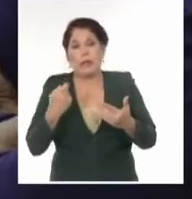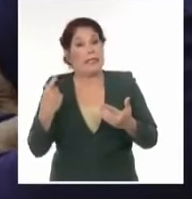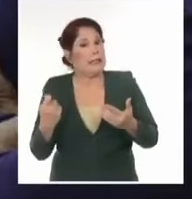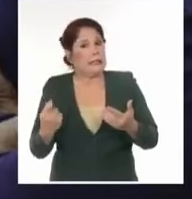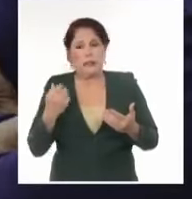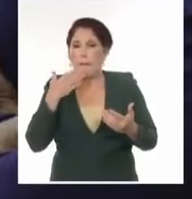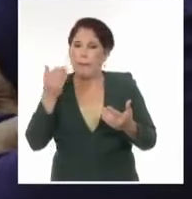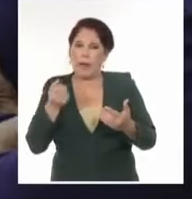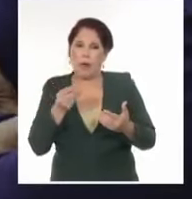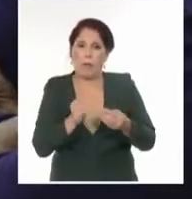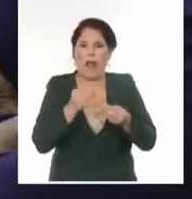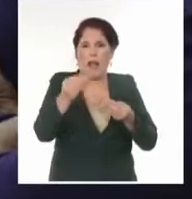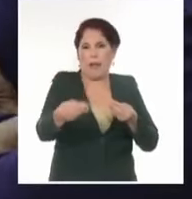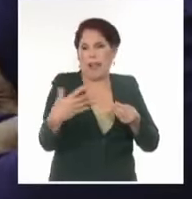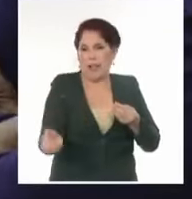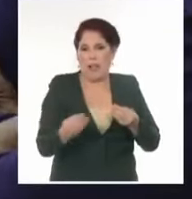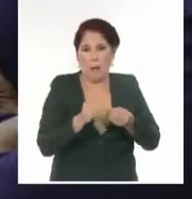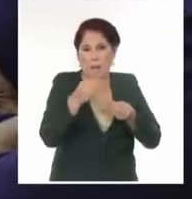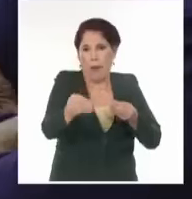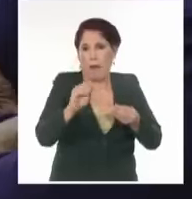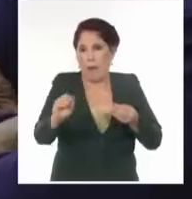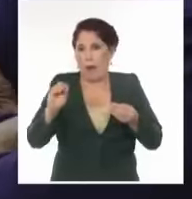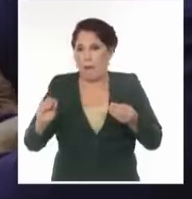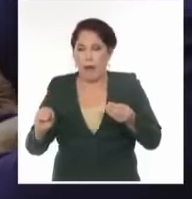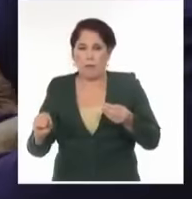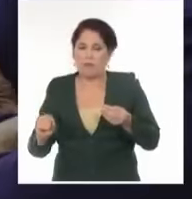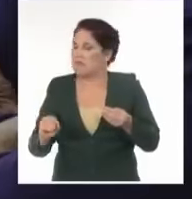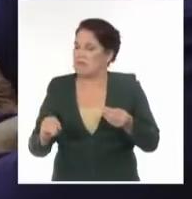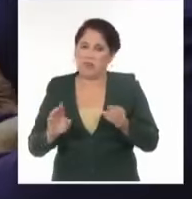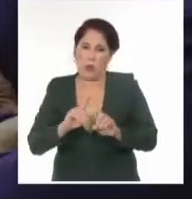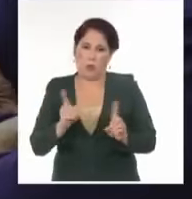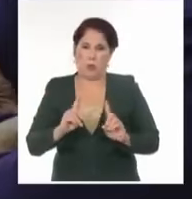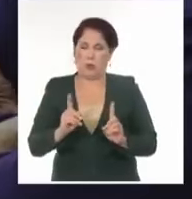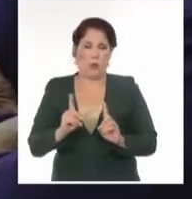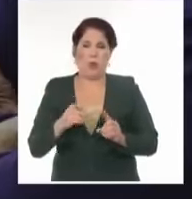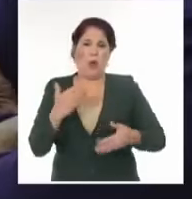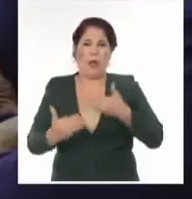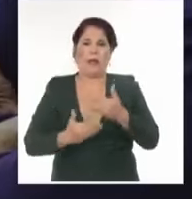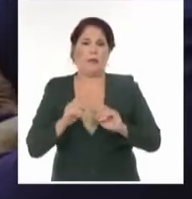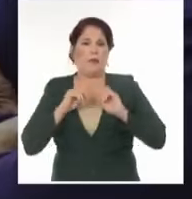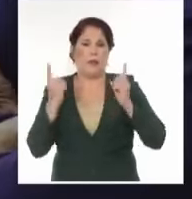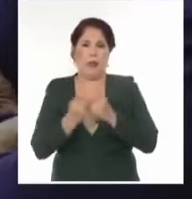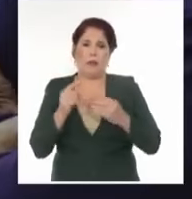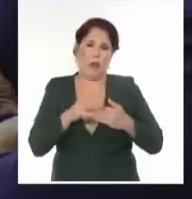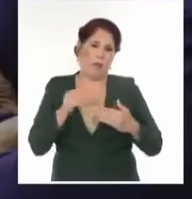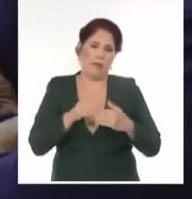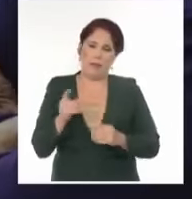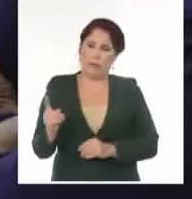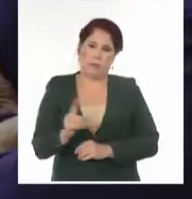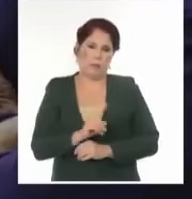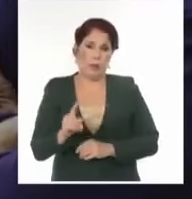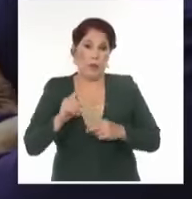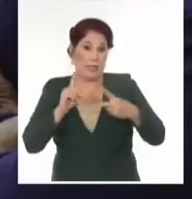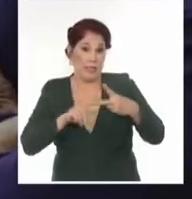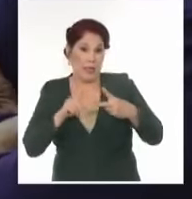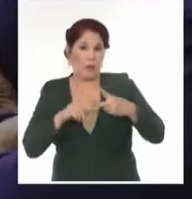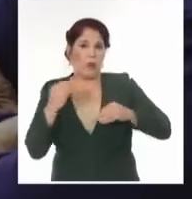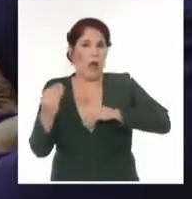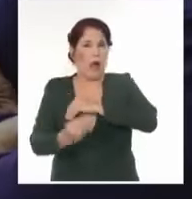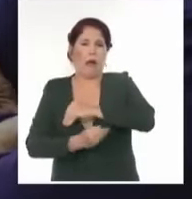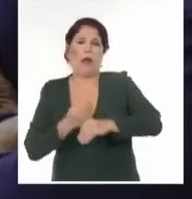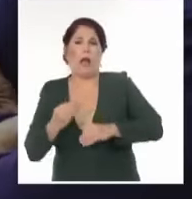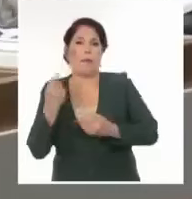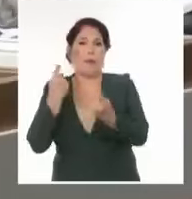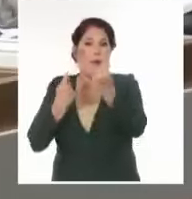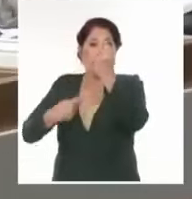mejor destinadas, no sustituye un nuevo mecanismo para la asignación y gestión general de las divisas. El segundo, el tipo de cambio del sector exportador,